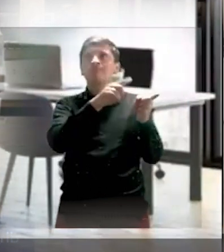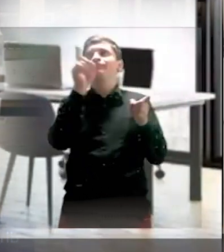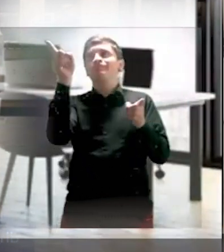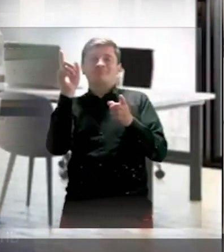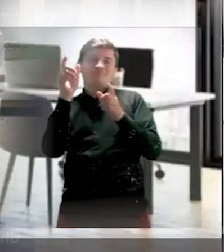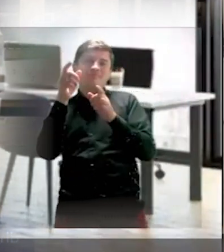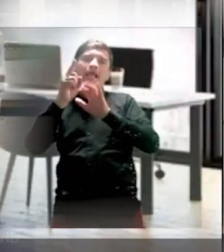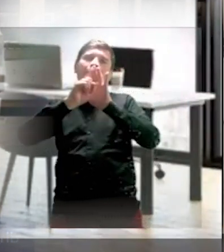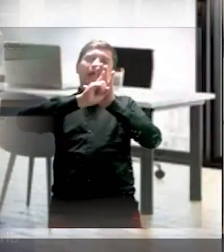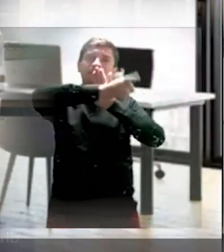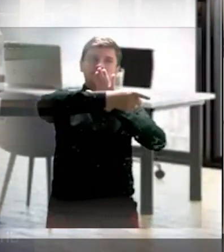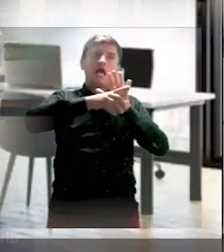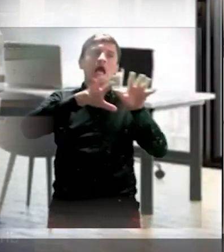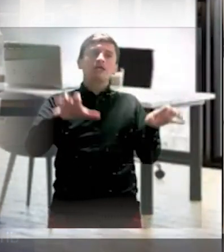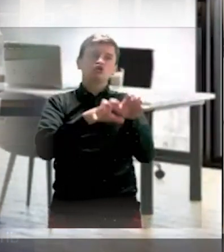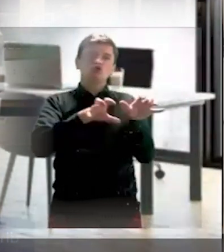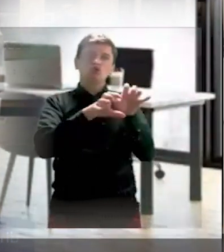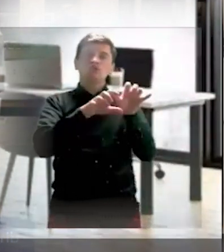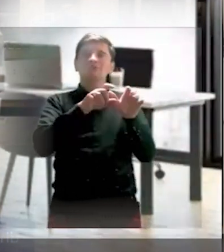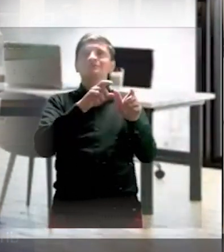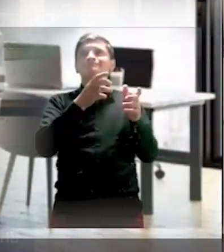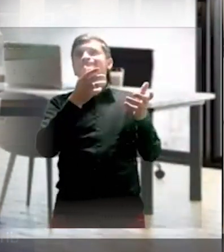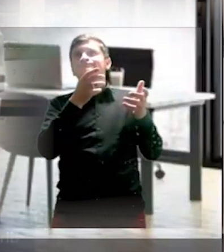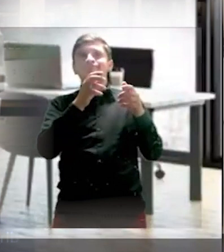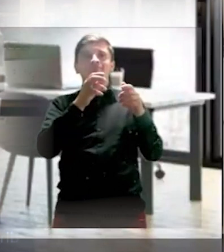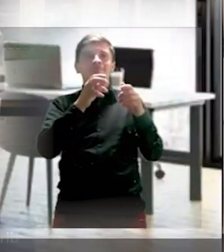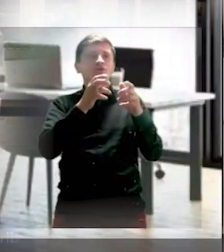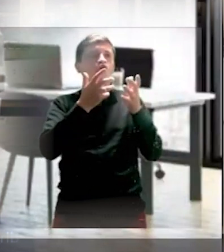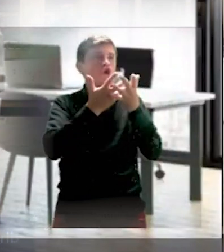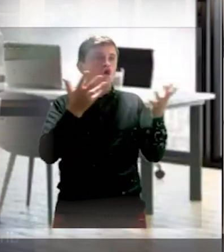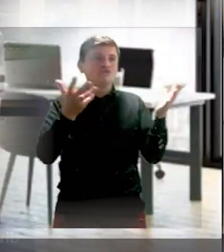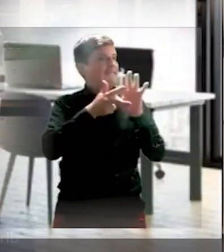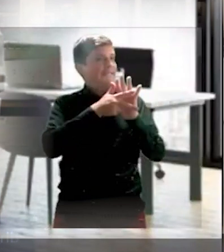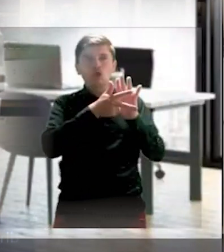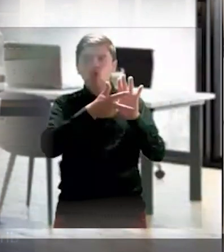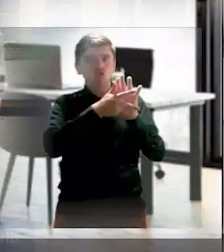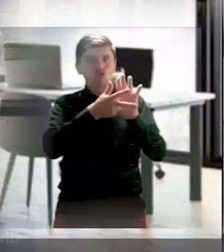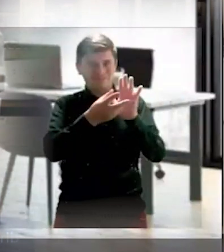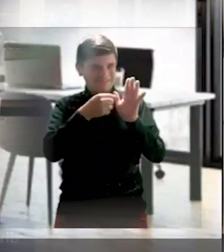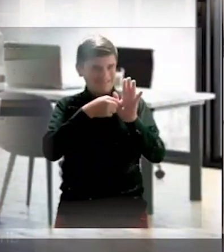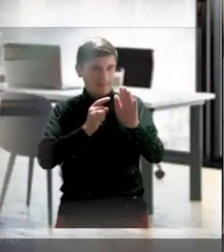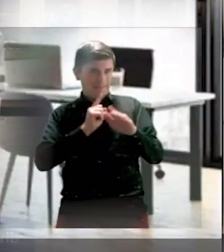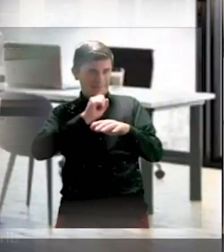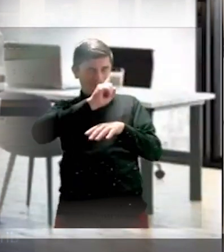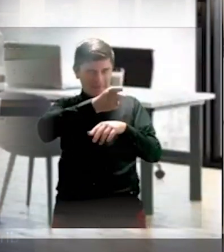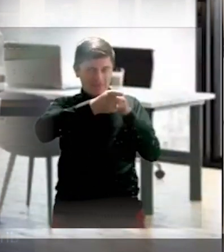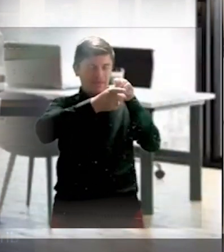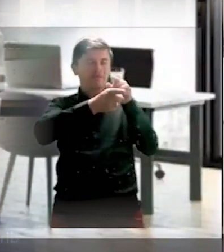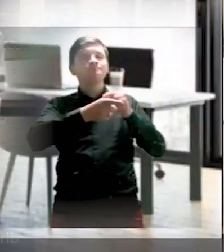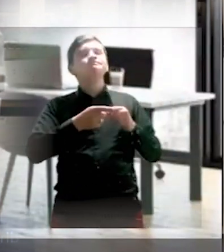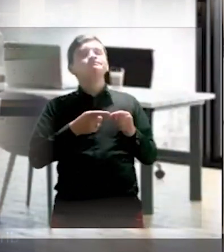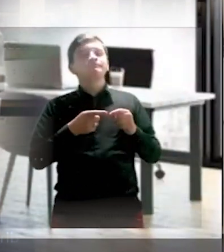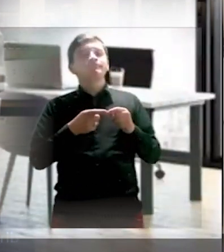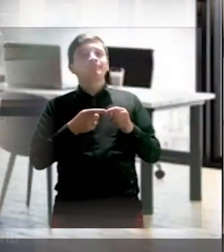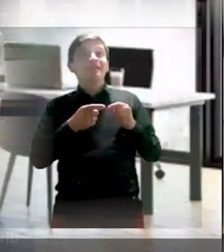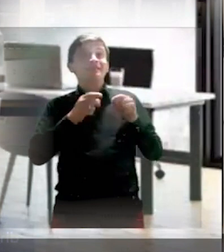de acciones de cumplimiento, de estado de cosas inconstitucional, la verificación de que